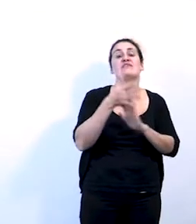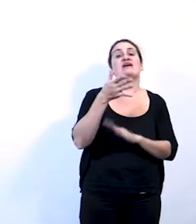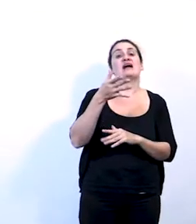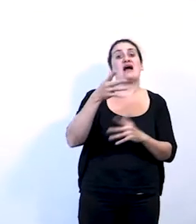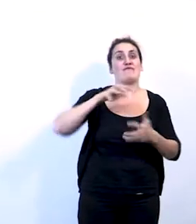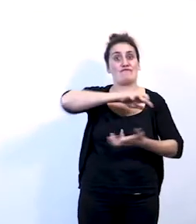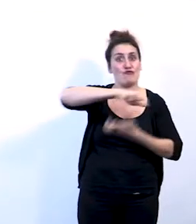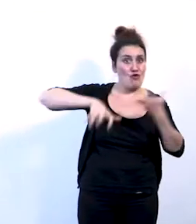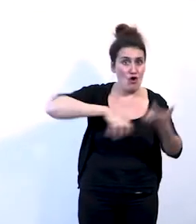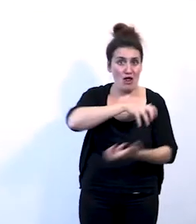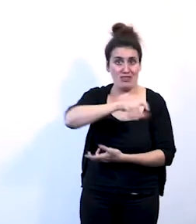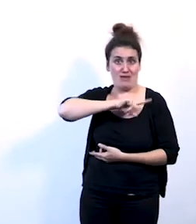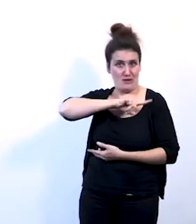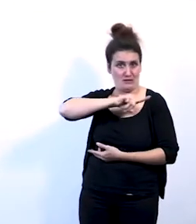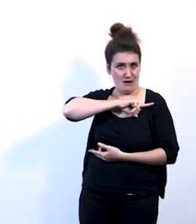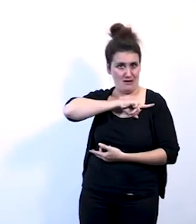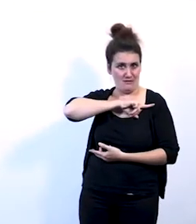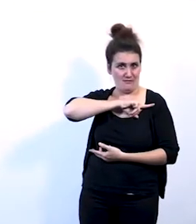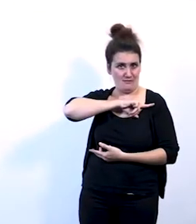la violencia militar